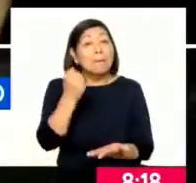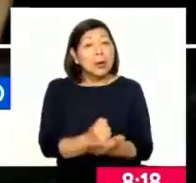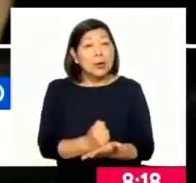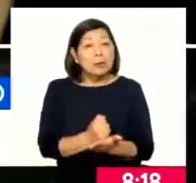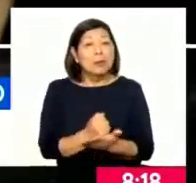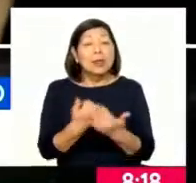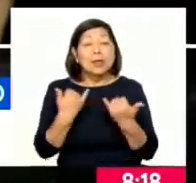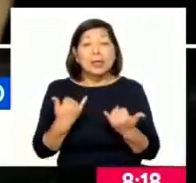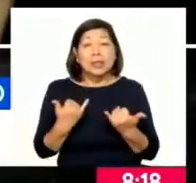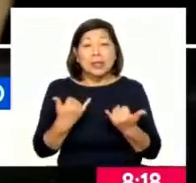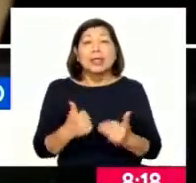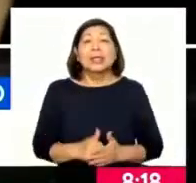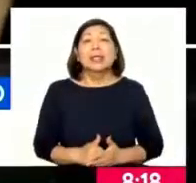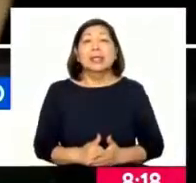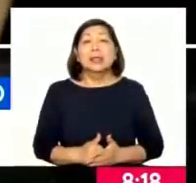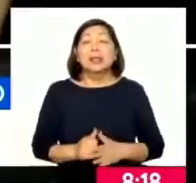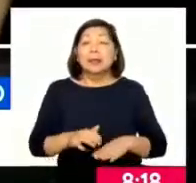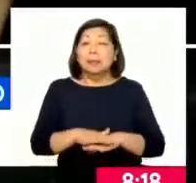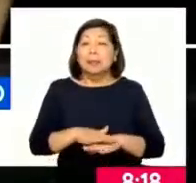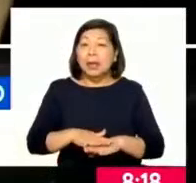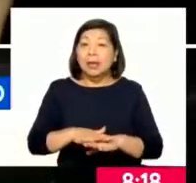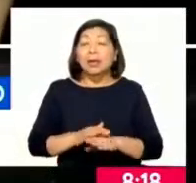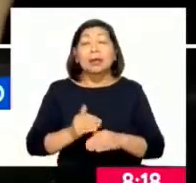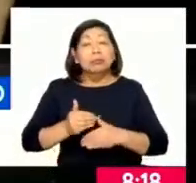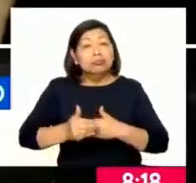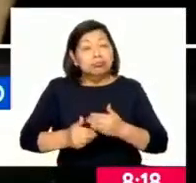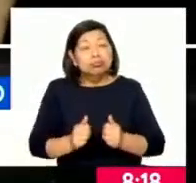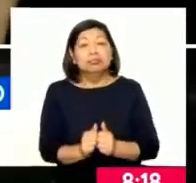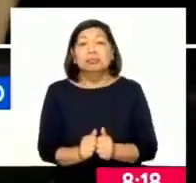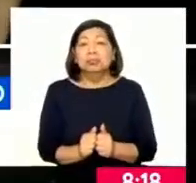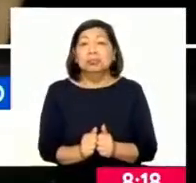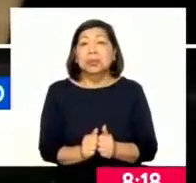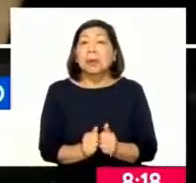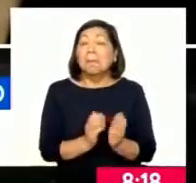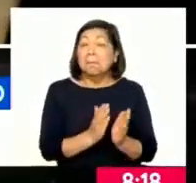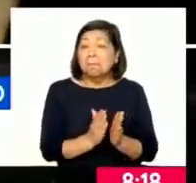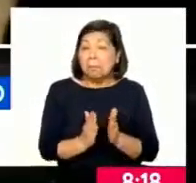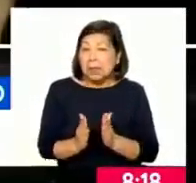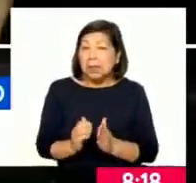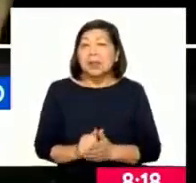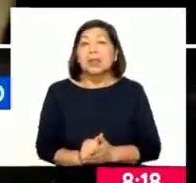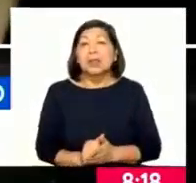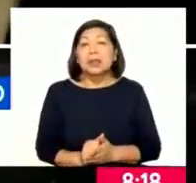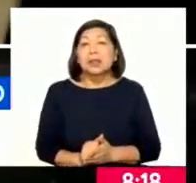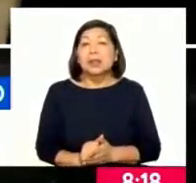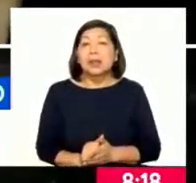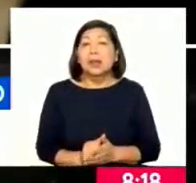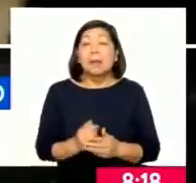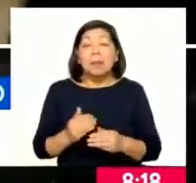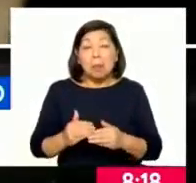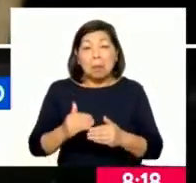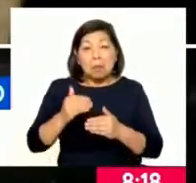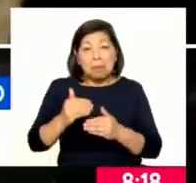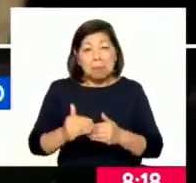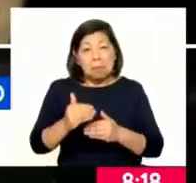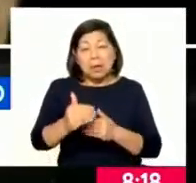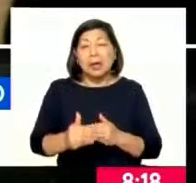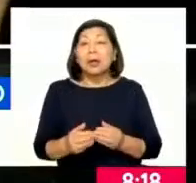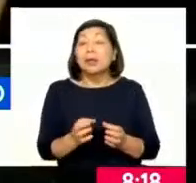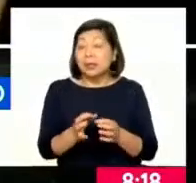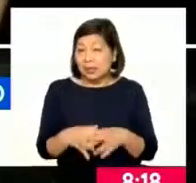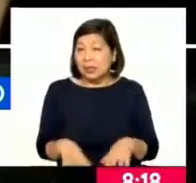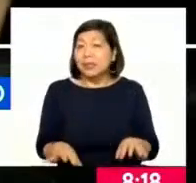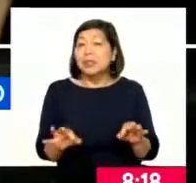de este plan de manejo que abarque medidas en el mediano y largo plazo. Es